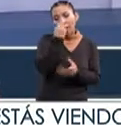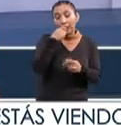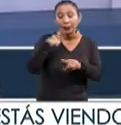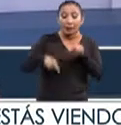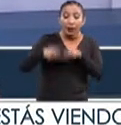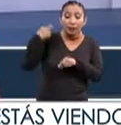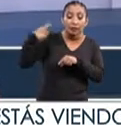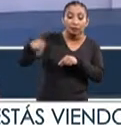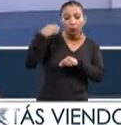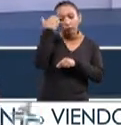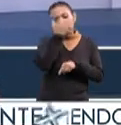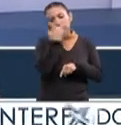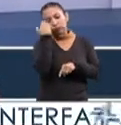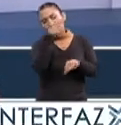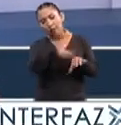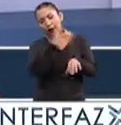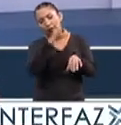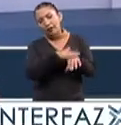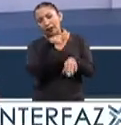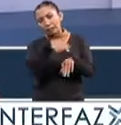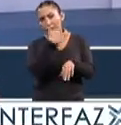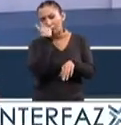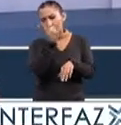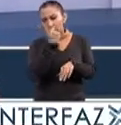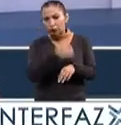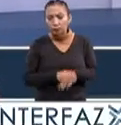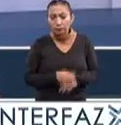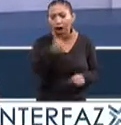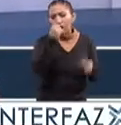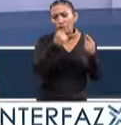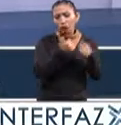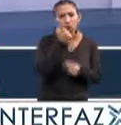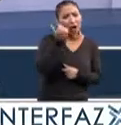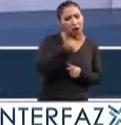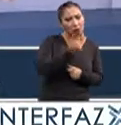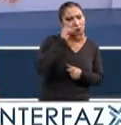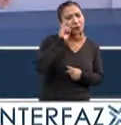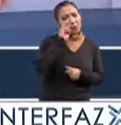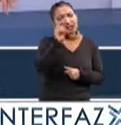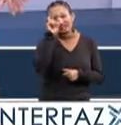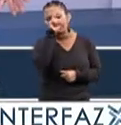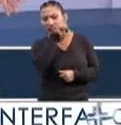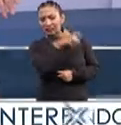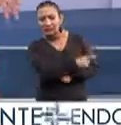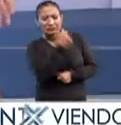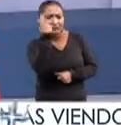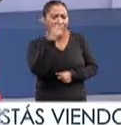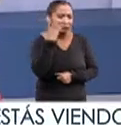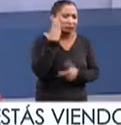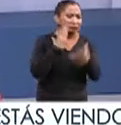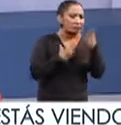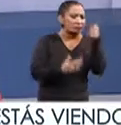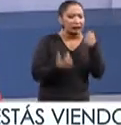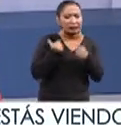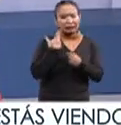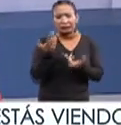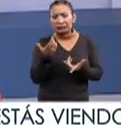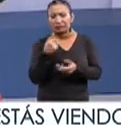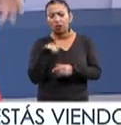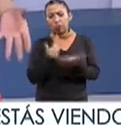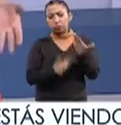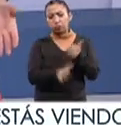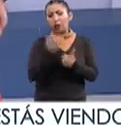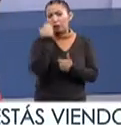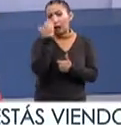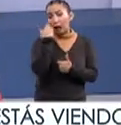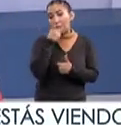en los cuales se califica constantemente a los alumnos. Algunos estudiantes presentan dificultades para salir adelante y aprender como lo exige